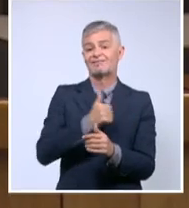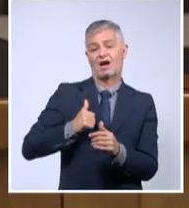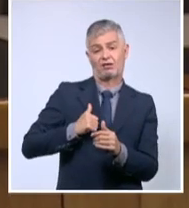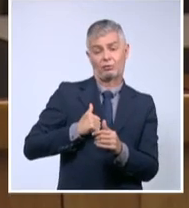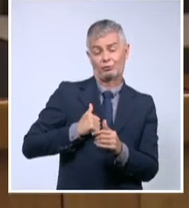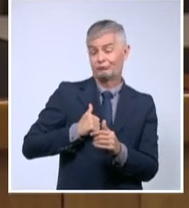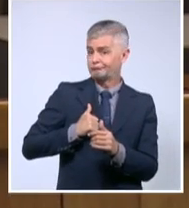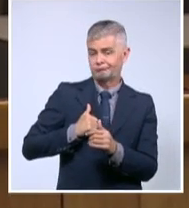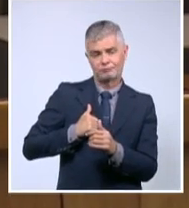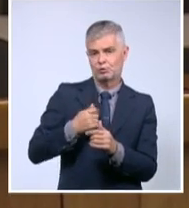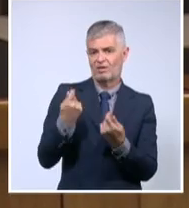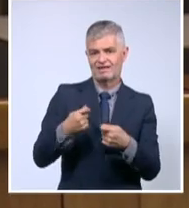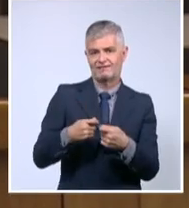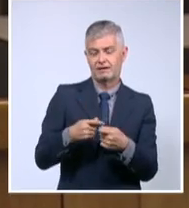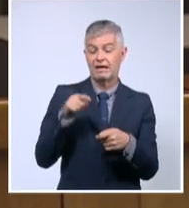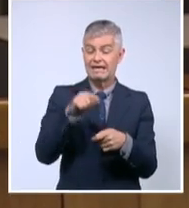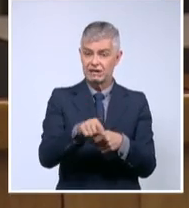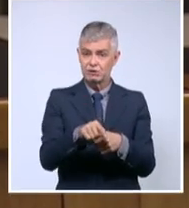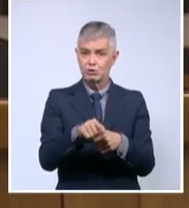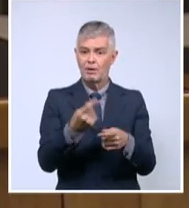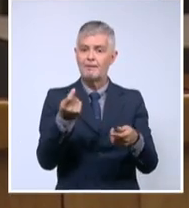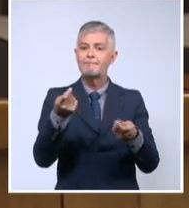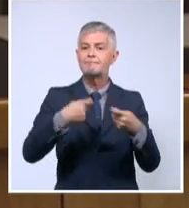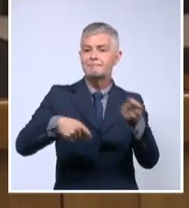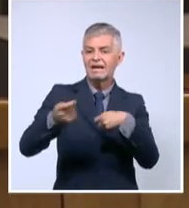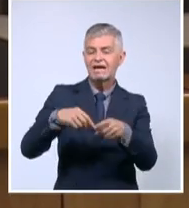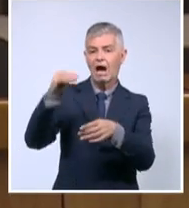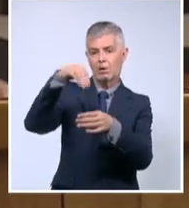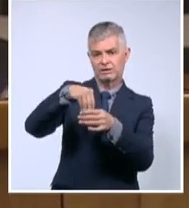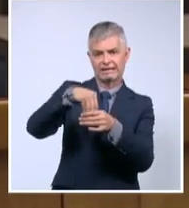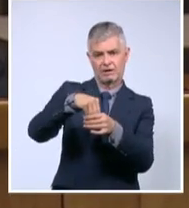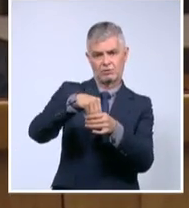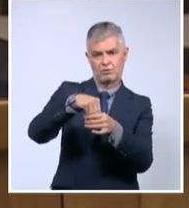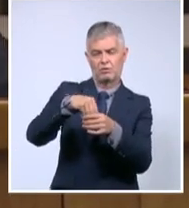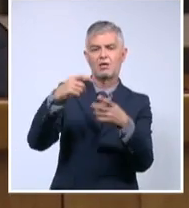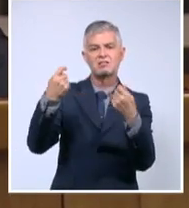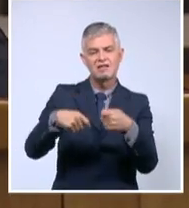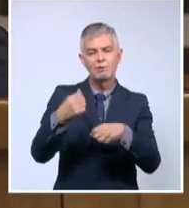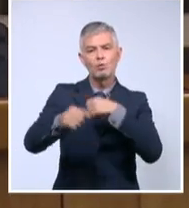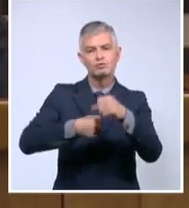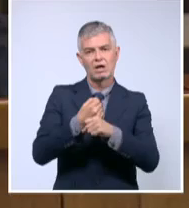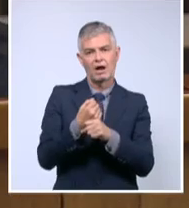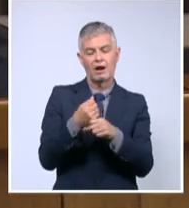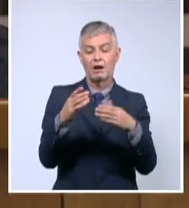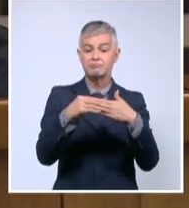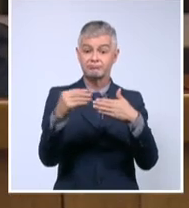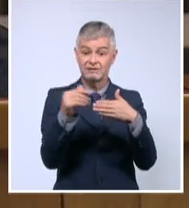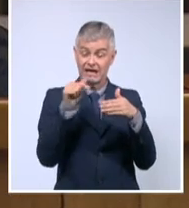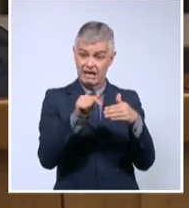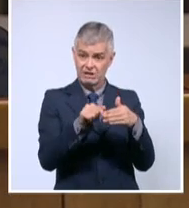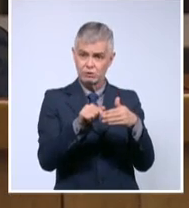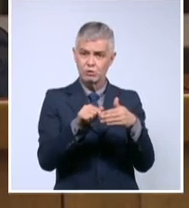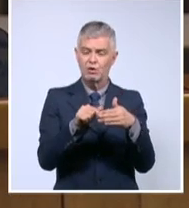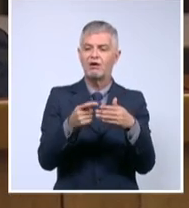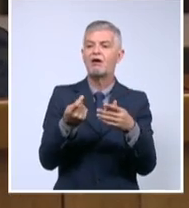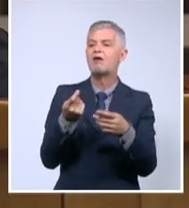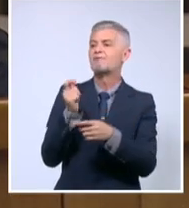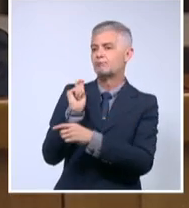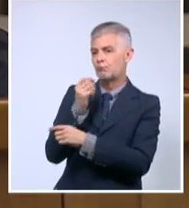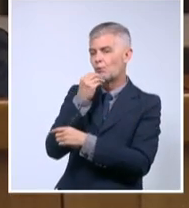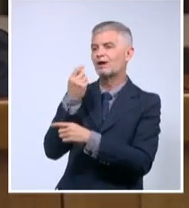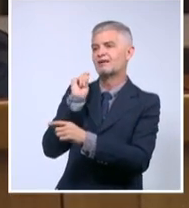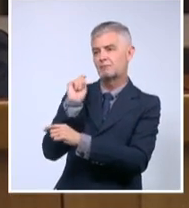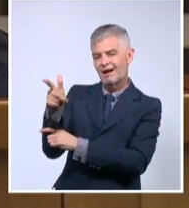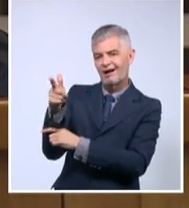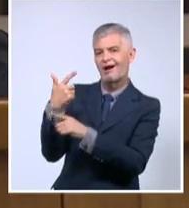esos recursos al mercado interno y con los ingresos en moneda libremente convertible, financiar los gastos en alimentos y combustibles del